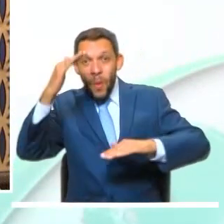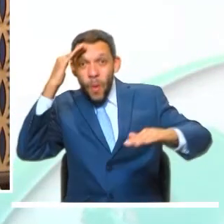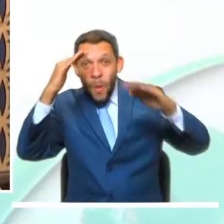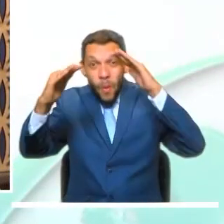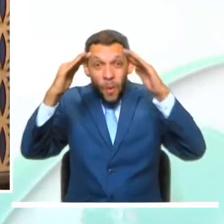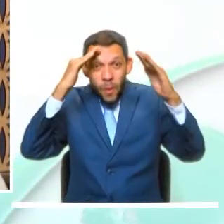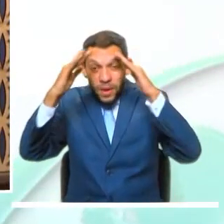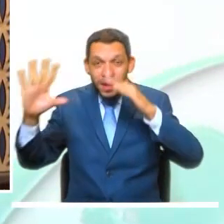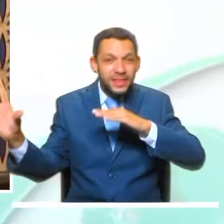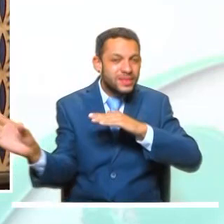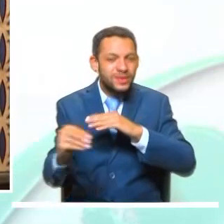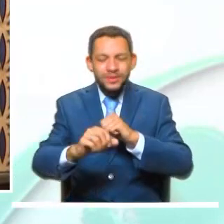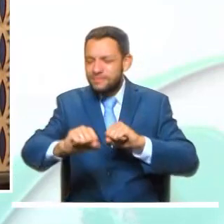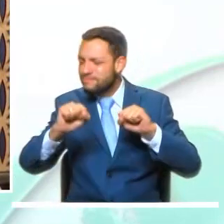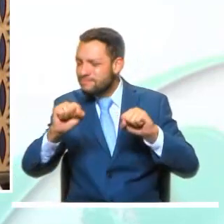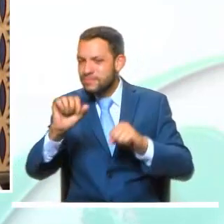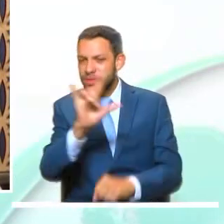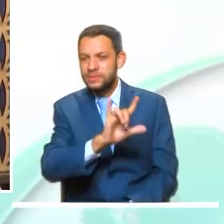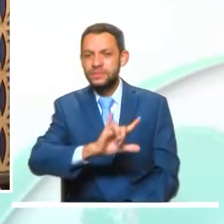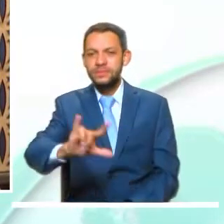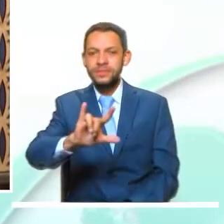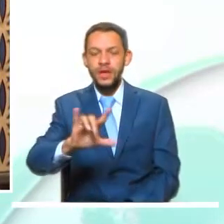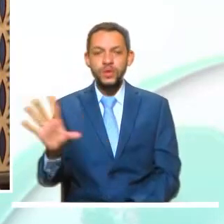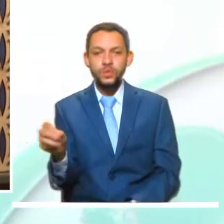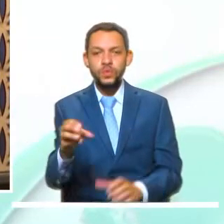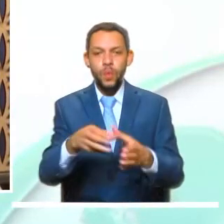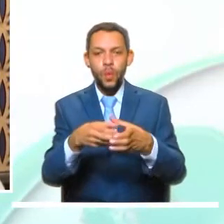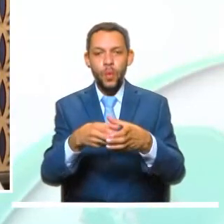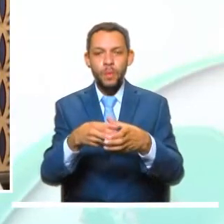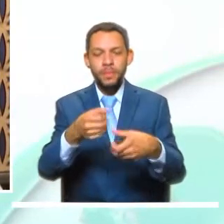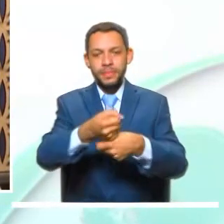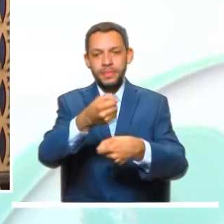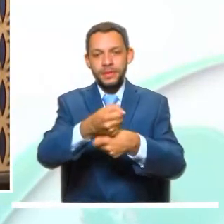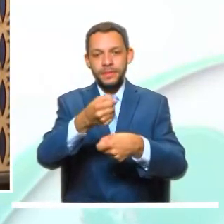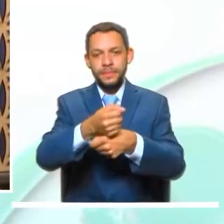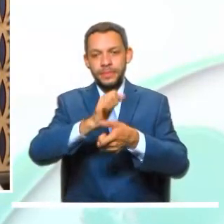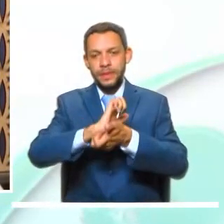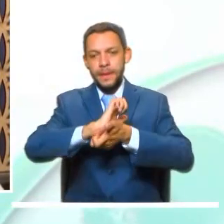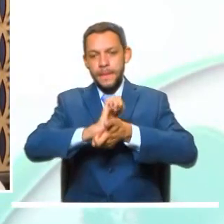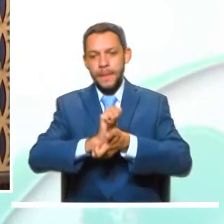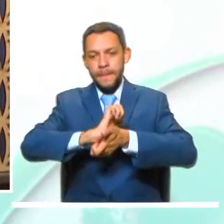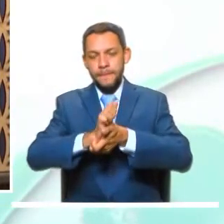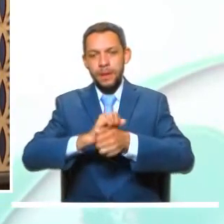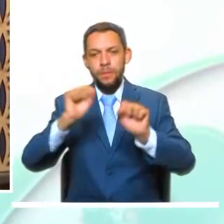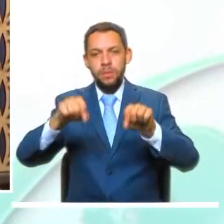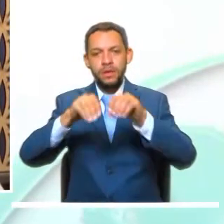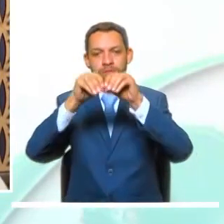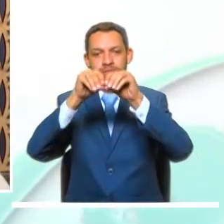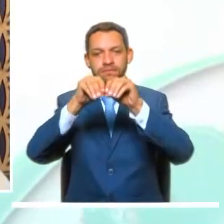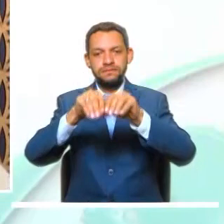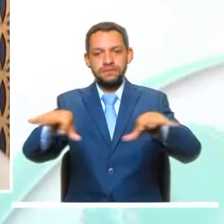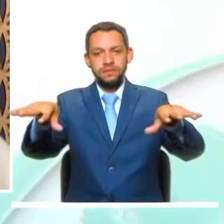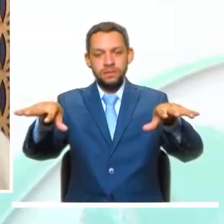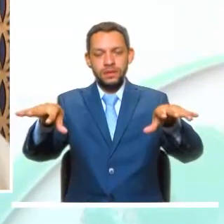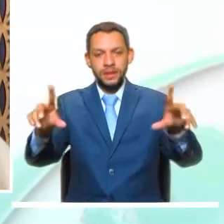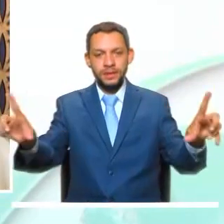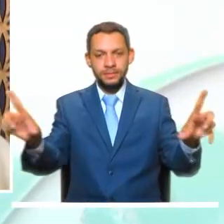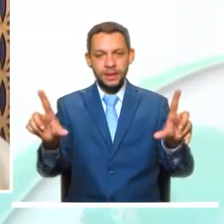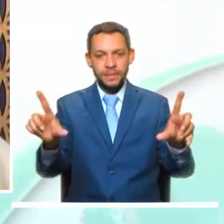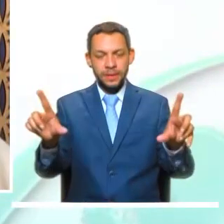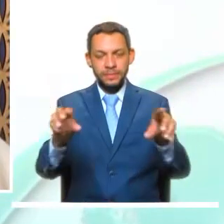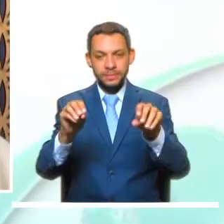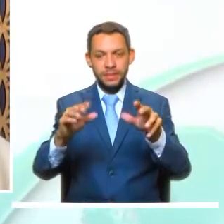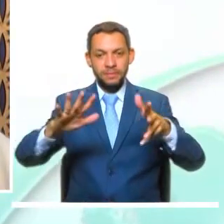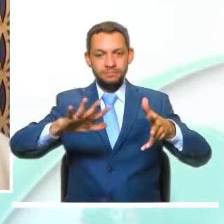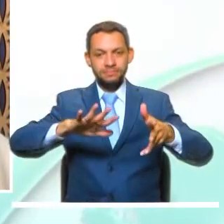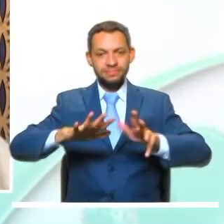mucho a todos ustedes mil gracias a todo el equipo de telecafé que nos permiten poder llegar a todos ustedes a través de estos medios muchas bendiciones